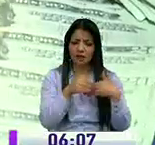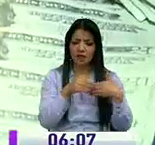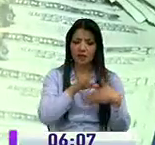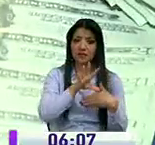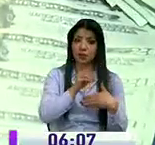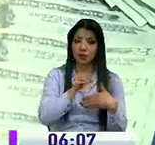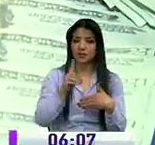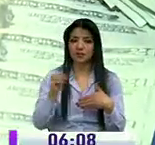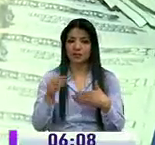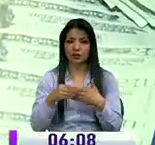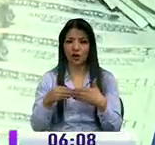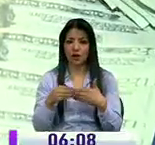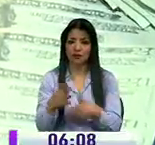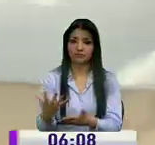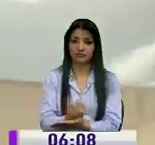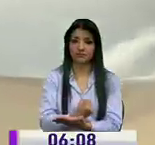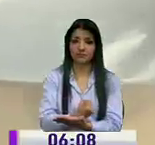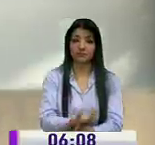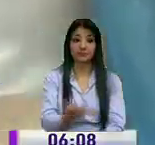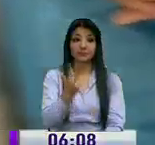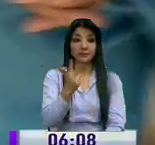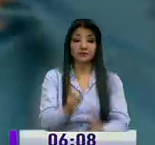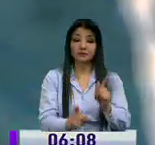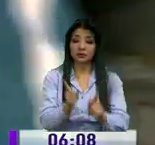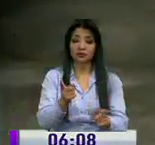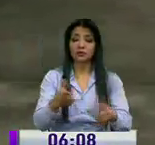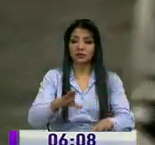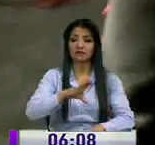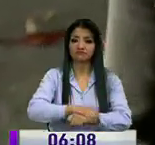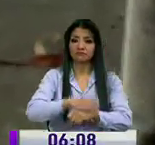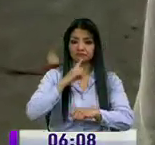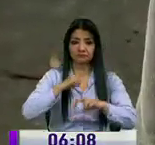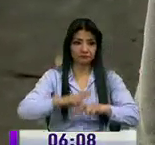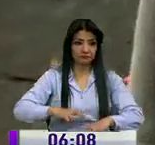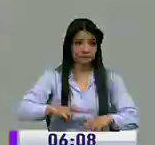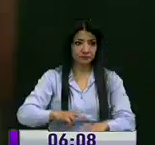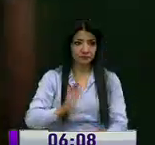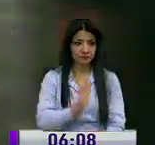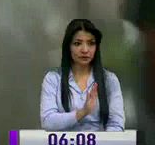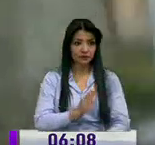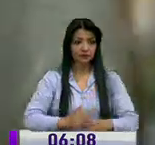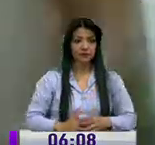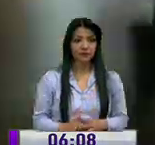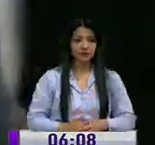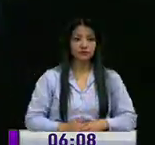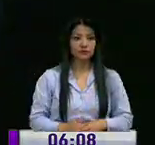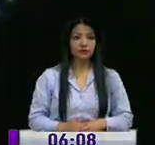100 dólares. 3 personas fueron detenidas para investigar este ilícito.